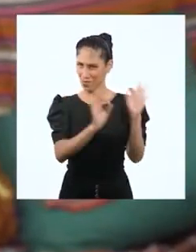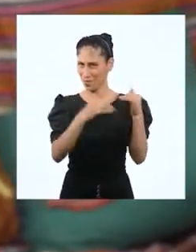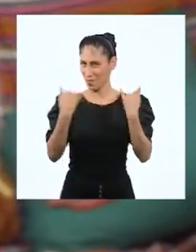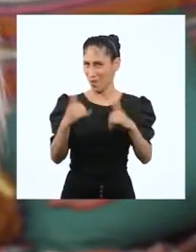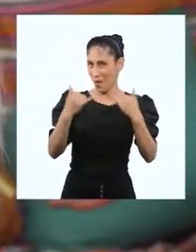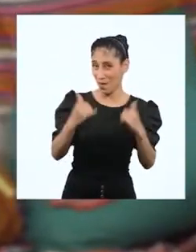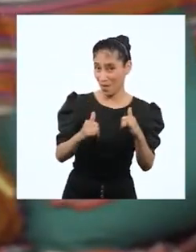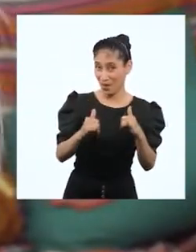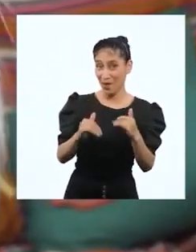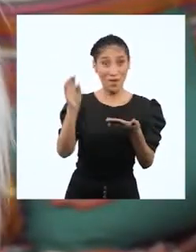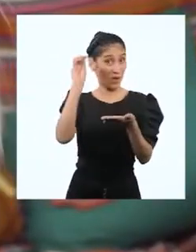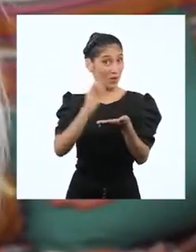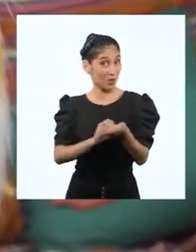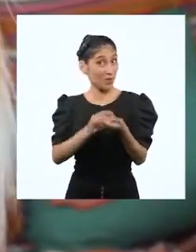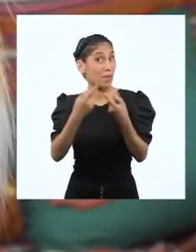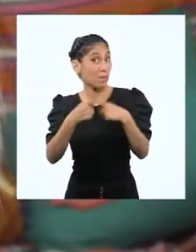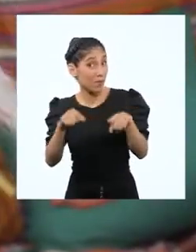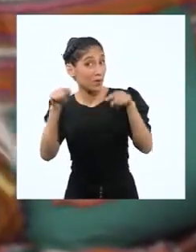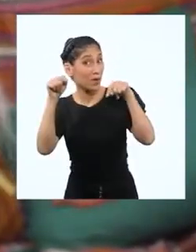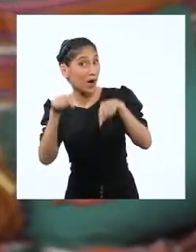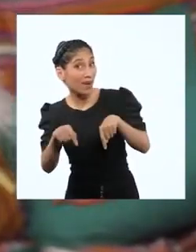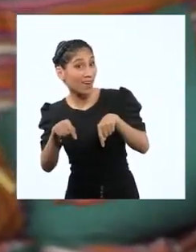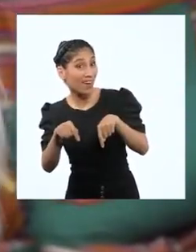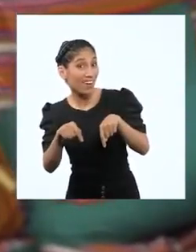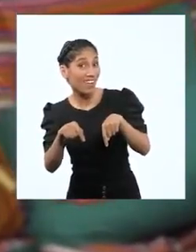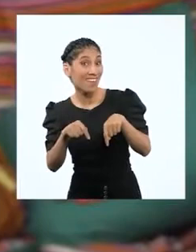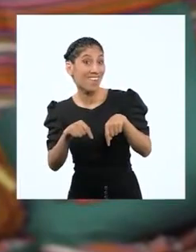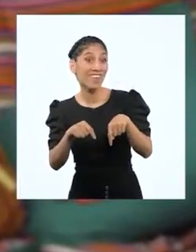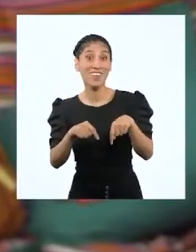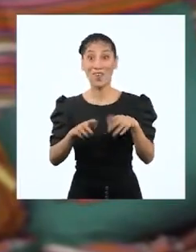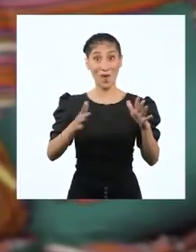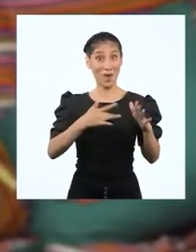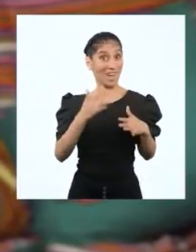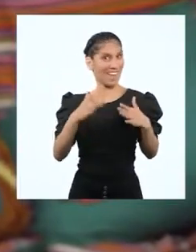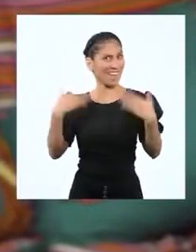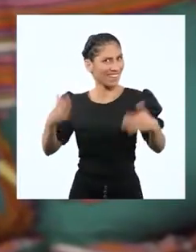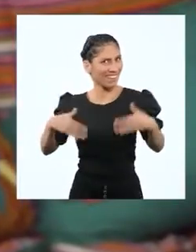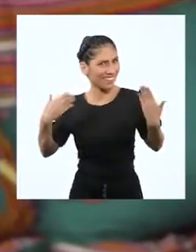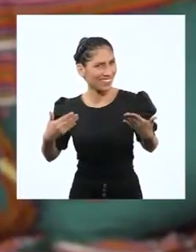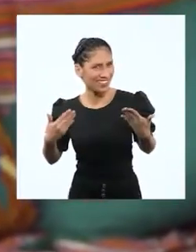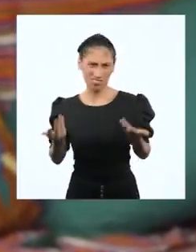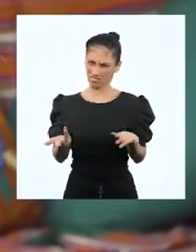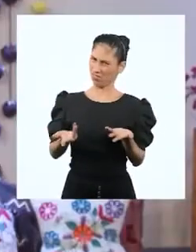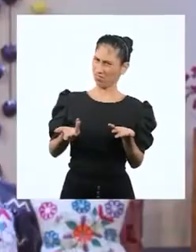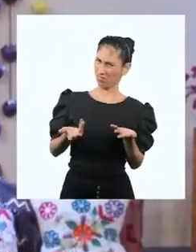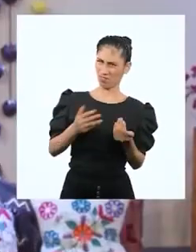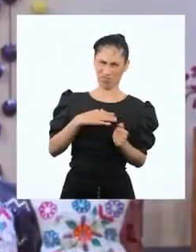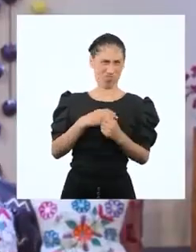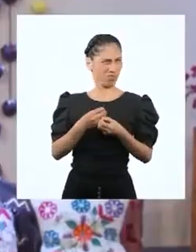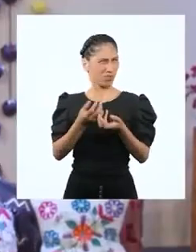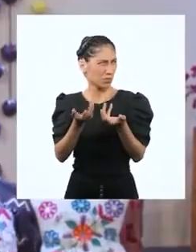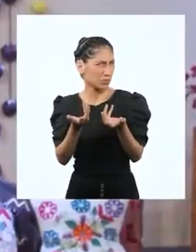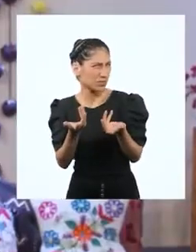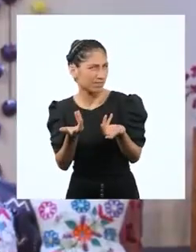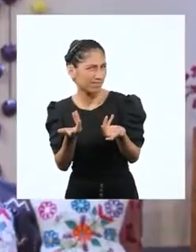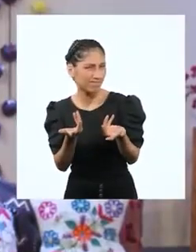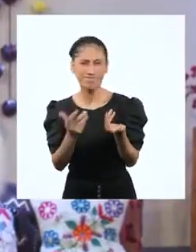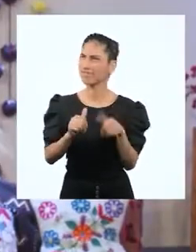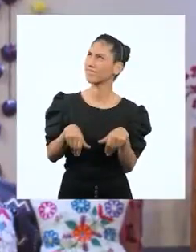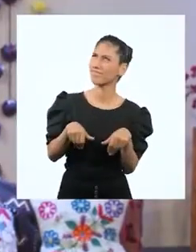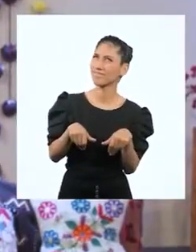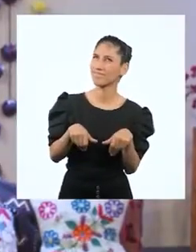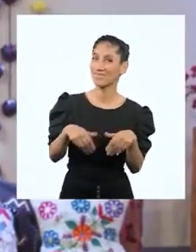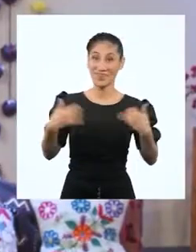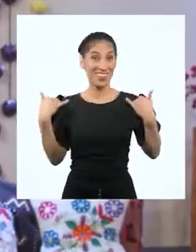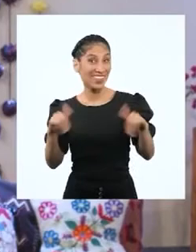hacemos el mismo juego de hace un rato, pero esta vez con las emociones? ¿Cómo así?